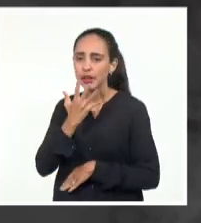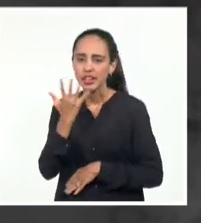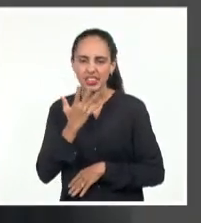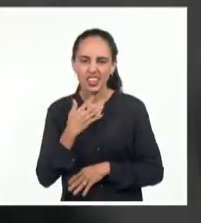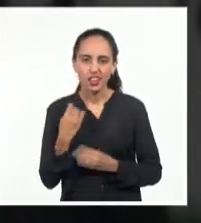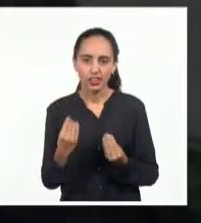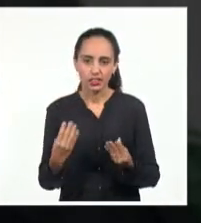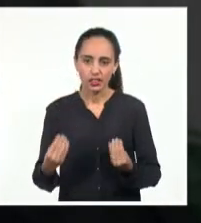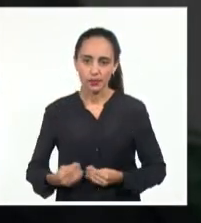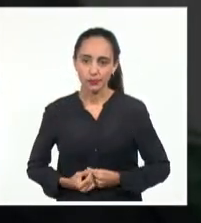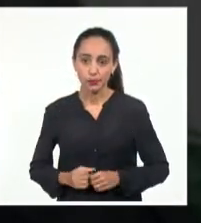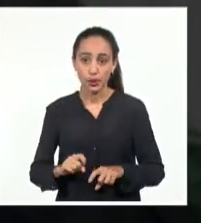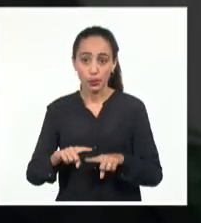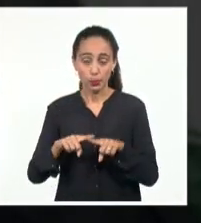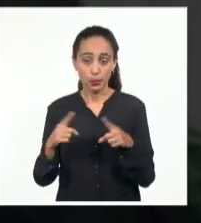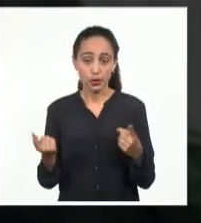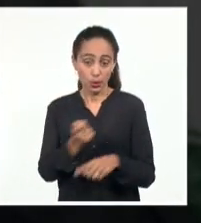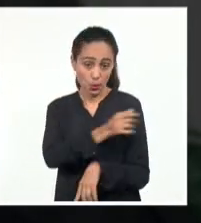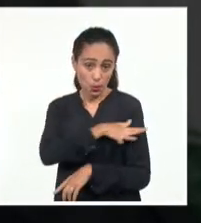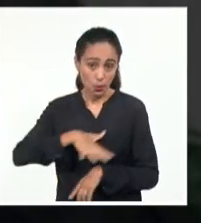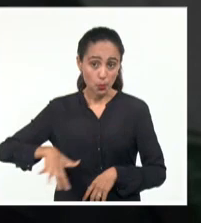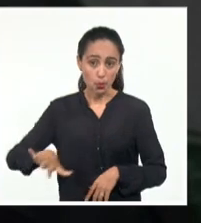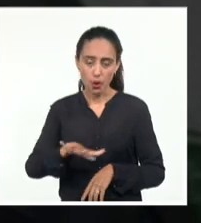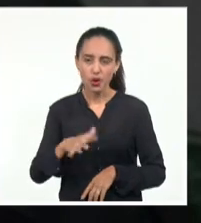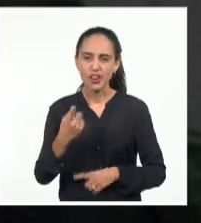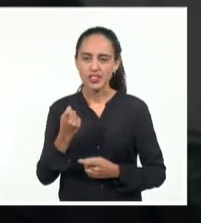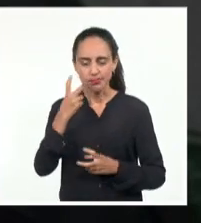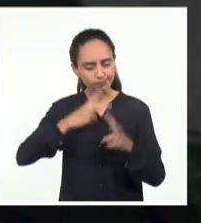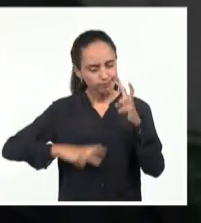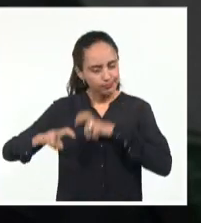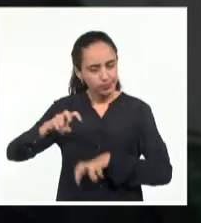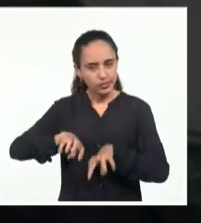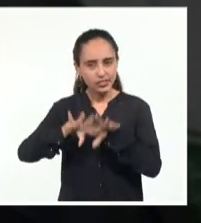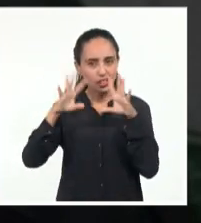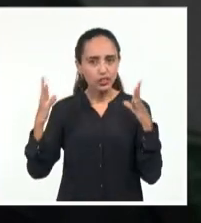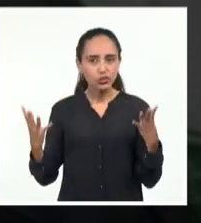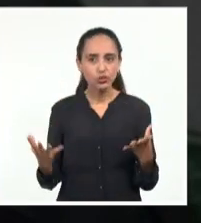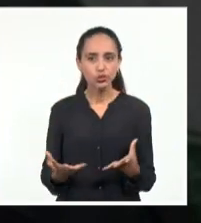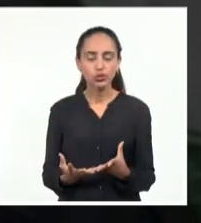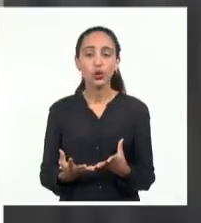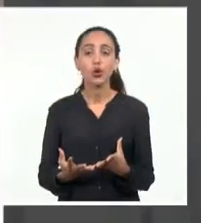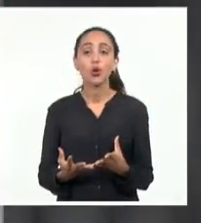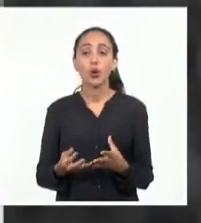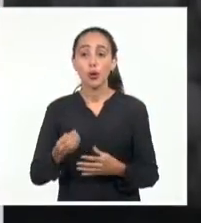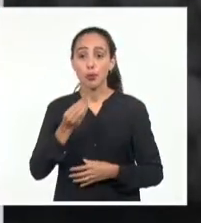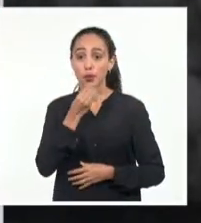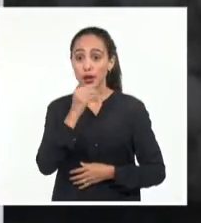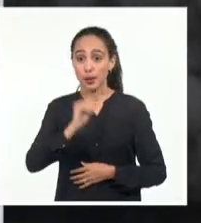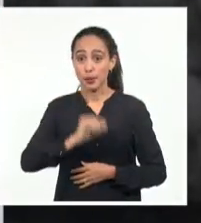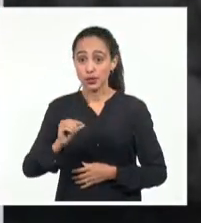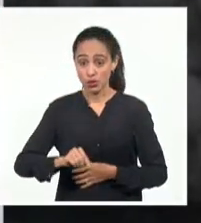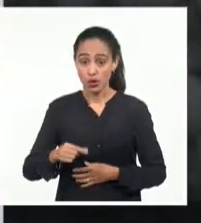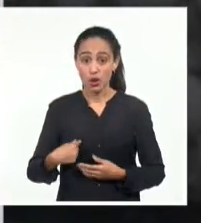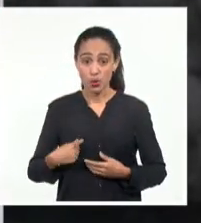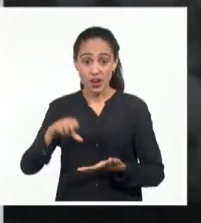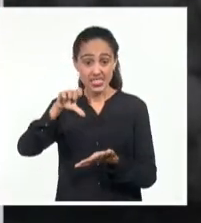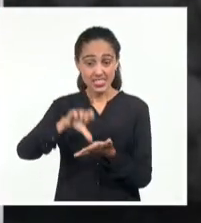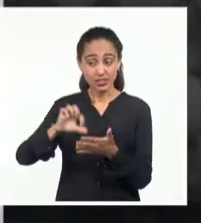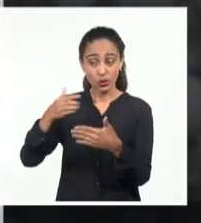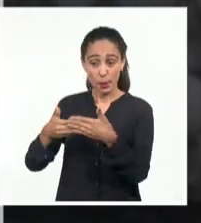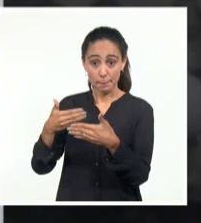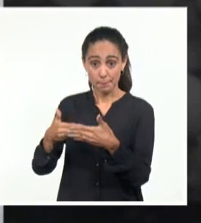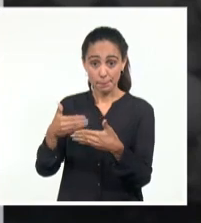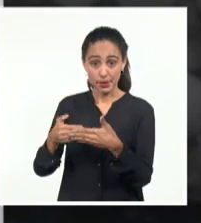facilitan. En ese sentido, la población demanda investigar en todas las dimensiones para llegar a los que abastecen desde los centros estatales el